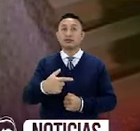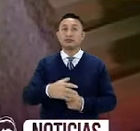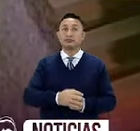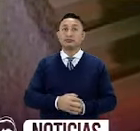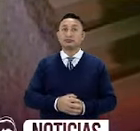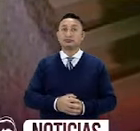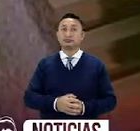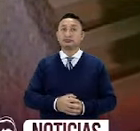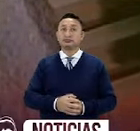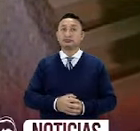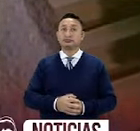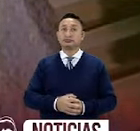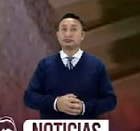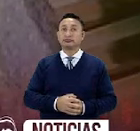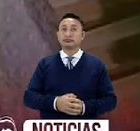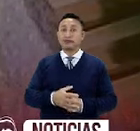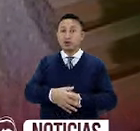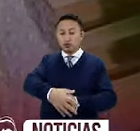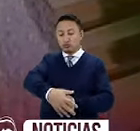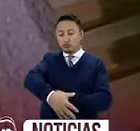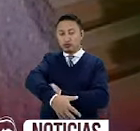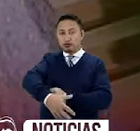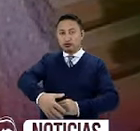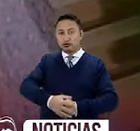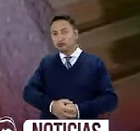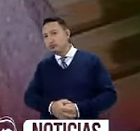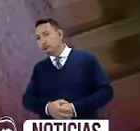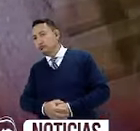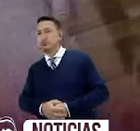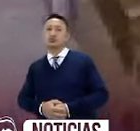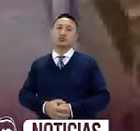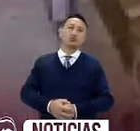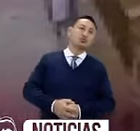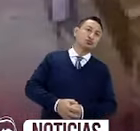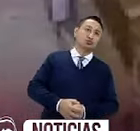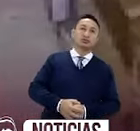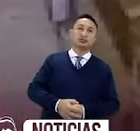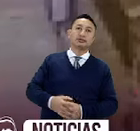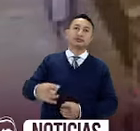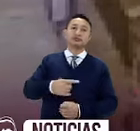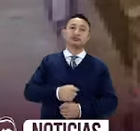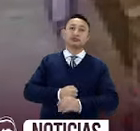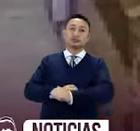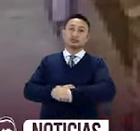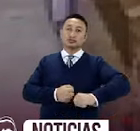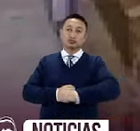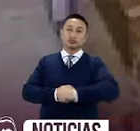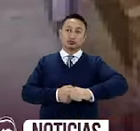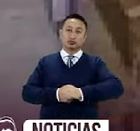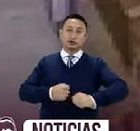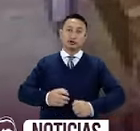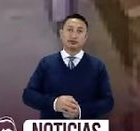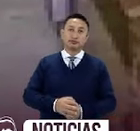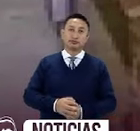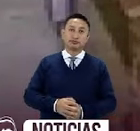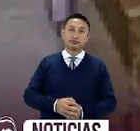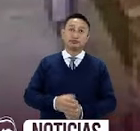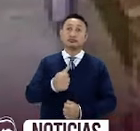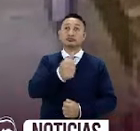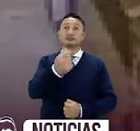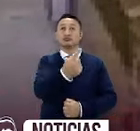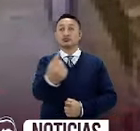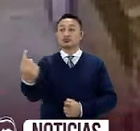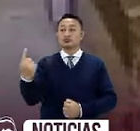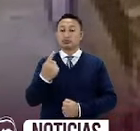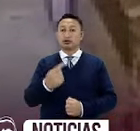que esconde entre la chompa. Analiza el automotor y va a la puerta del conductor. Se baja otro empónimo, pero